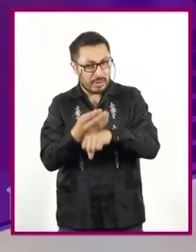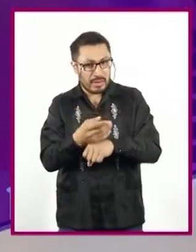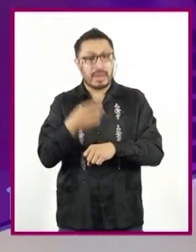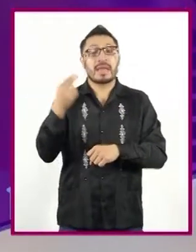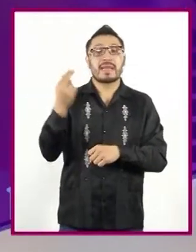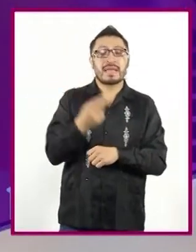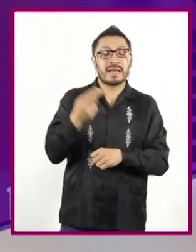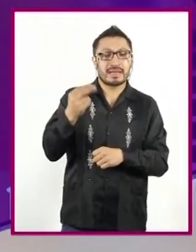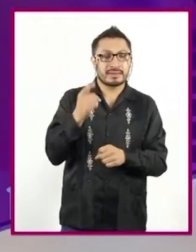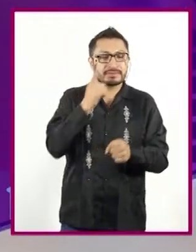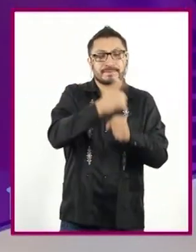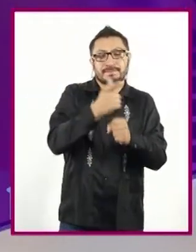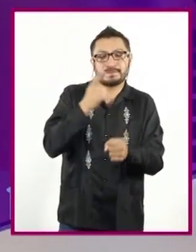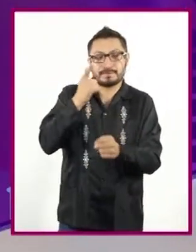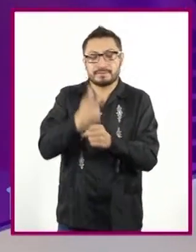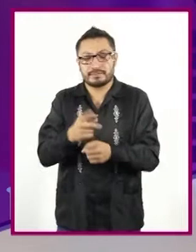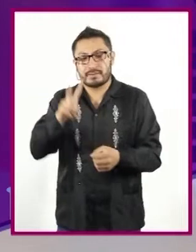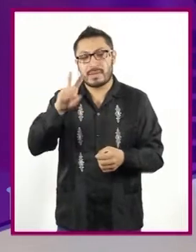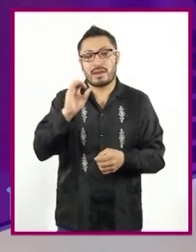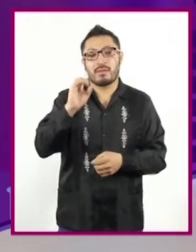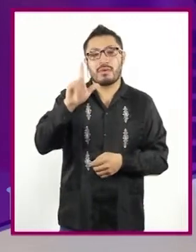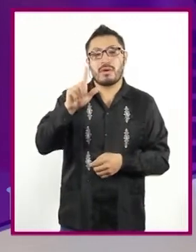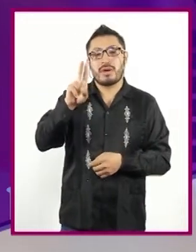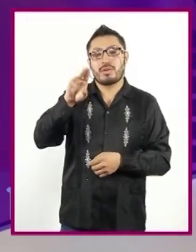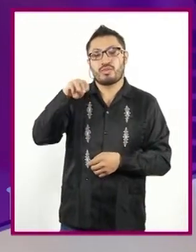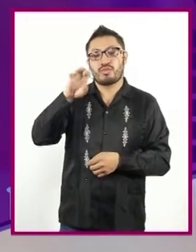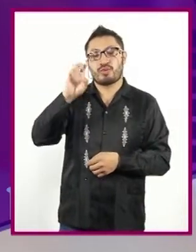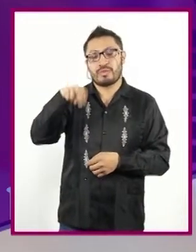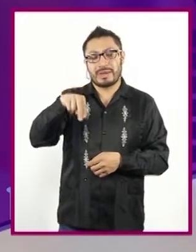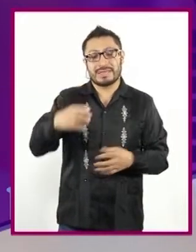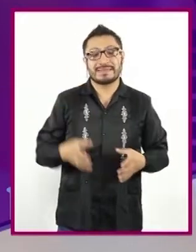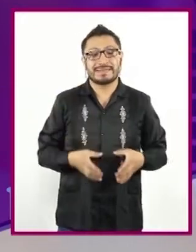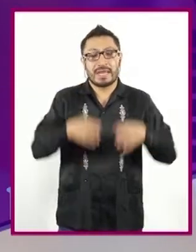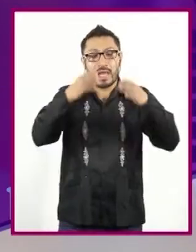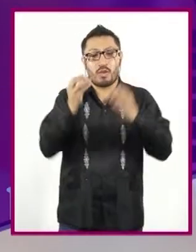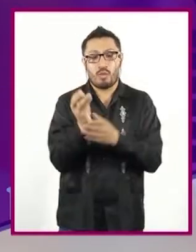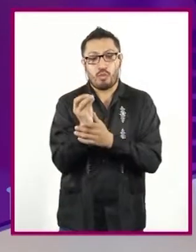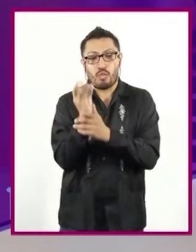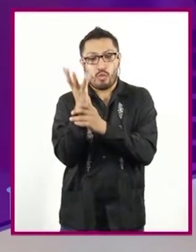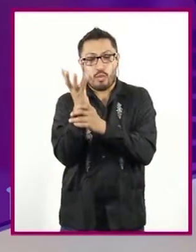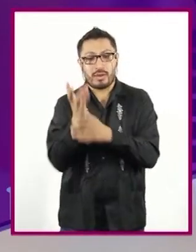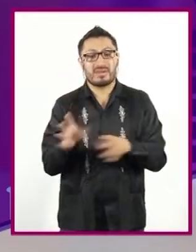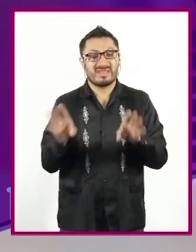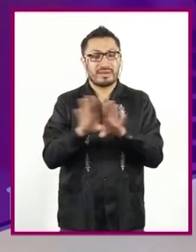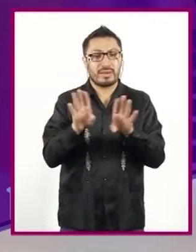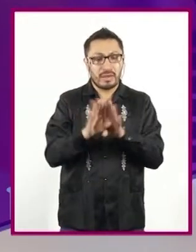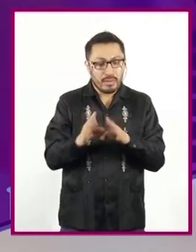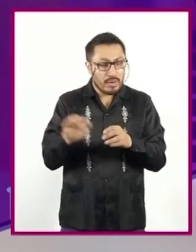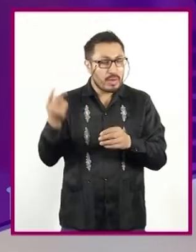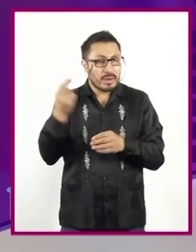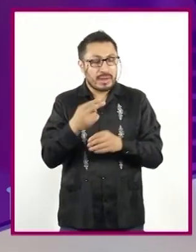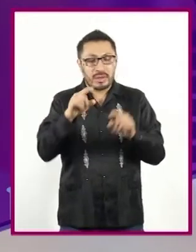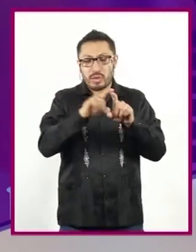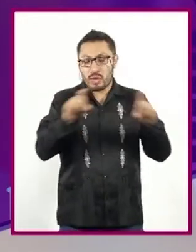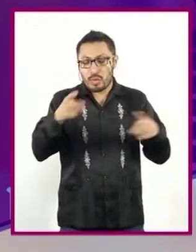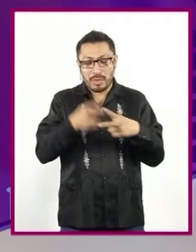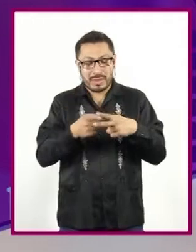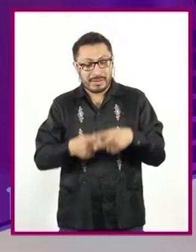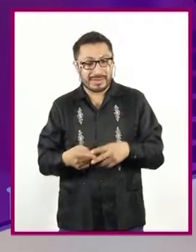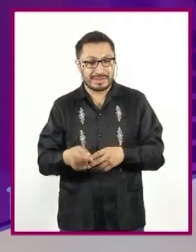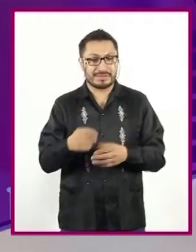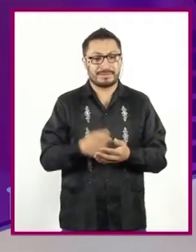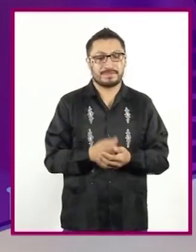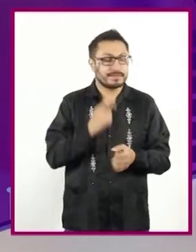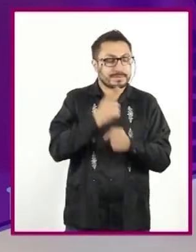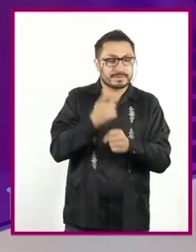cilindros y conos o cualquiera de las variables que intervienen en las fórmulas que utilicen. Anticipa cómo